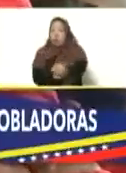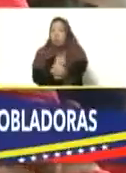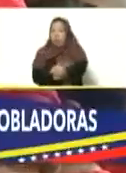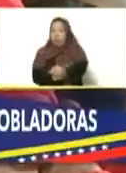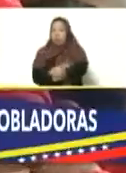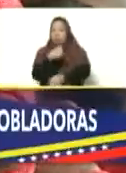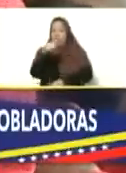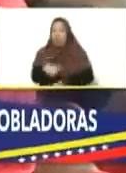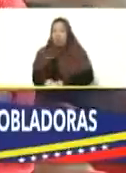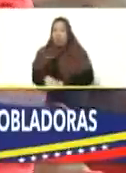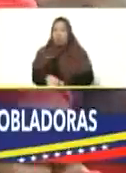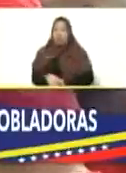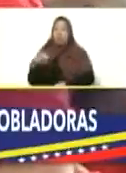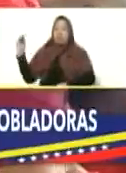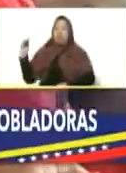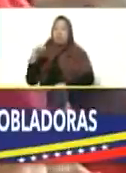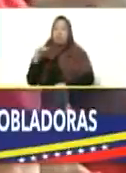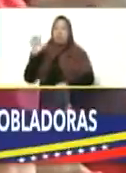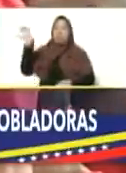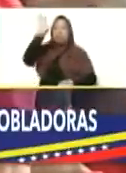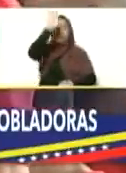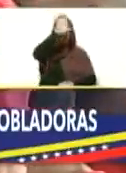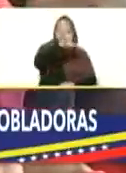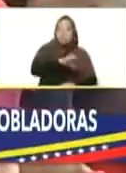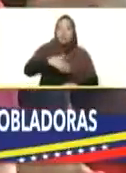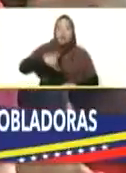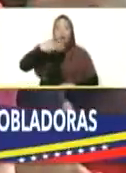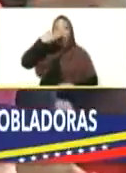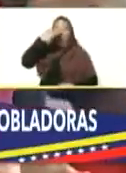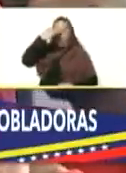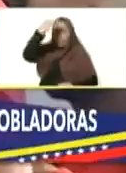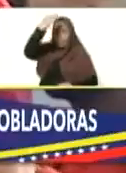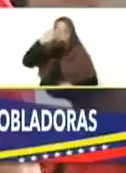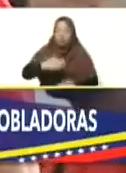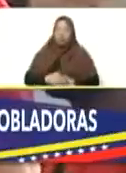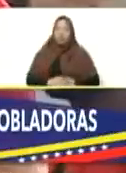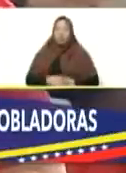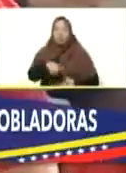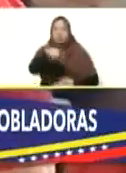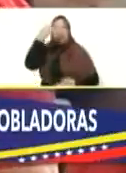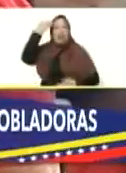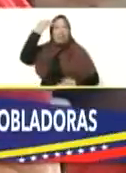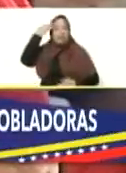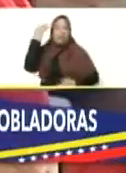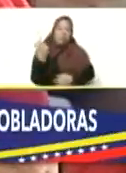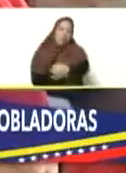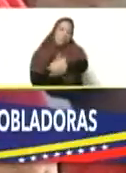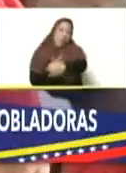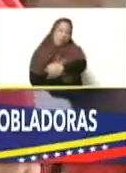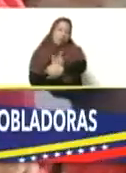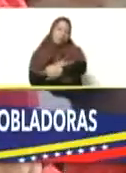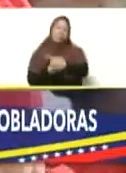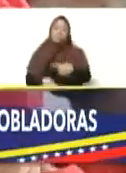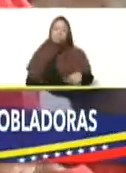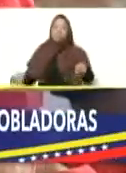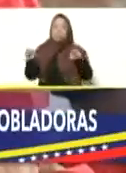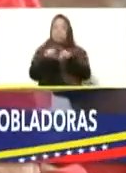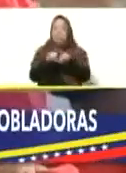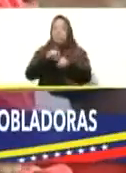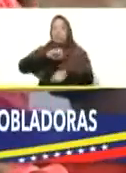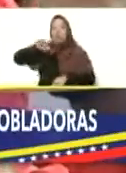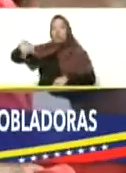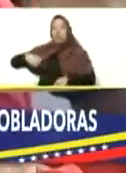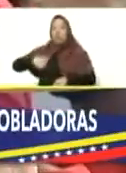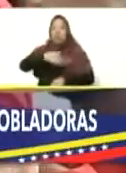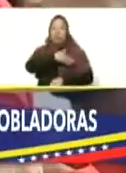en estos días estuvo en esos países que sabemos que son hermanos que igual nosotros los